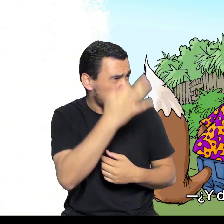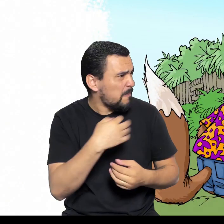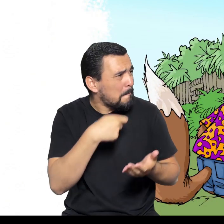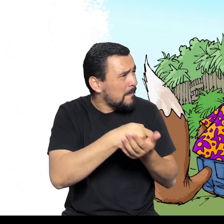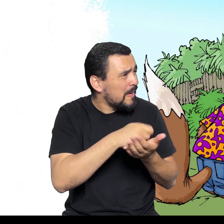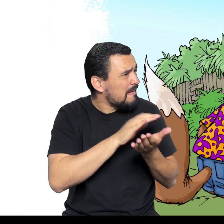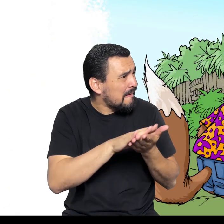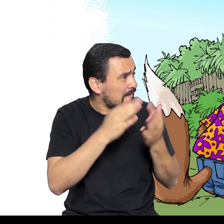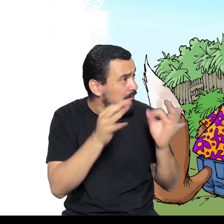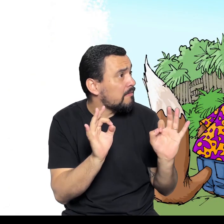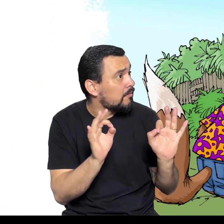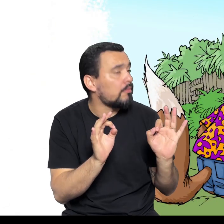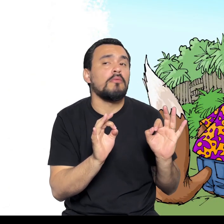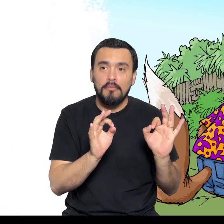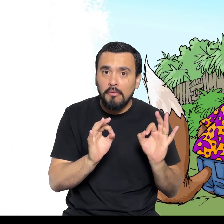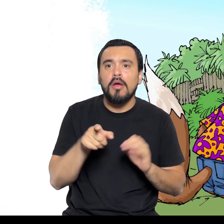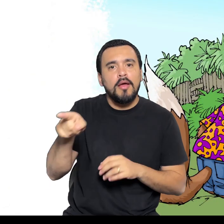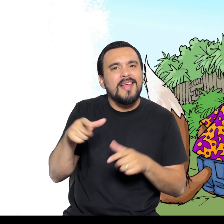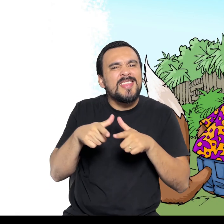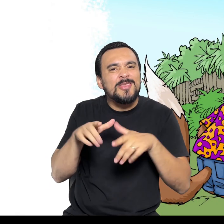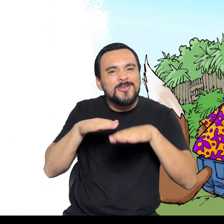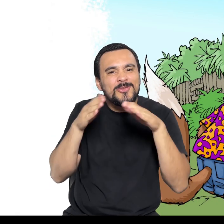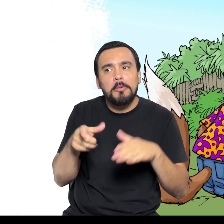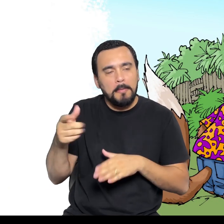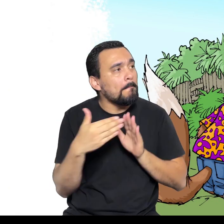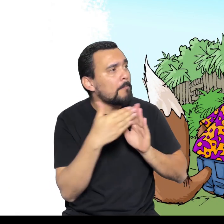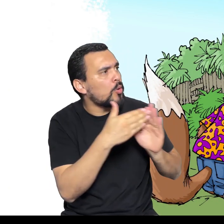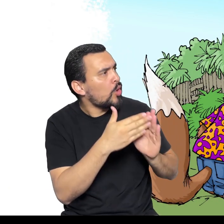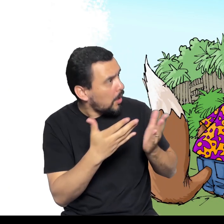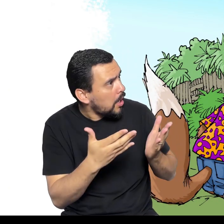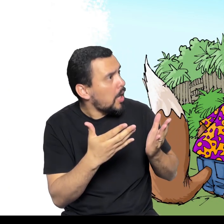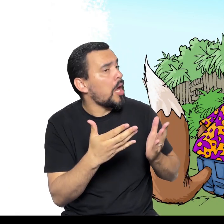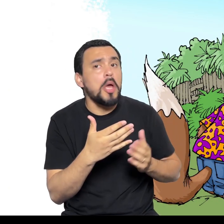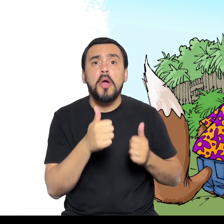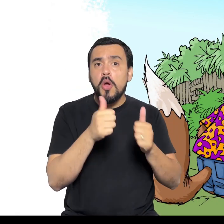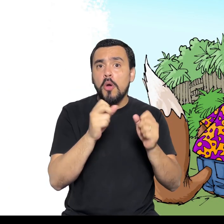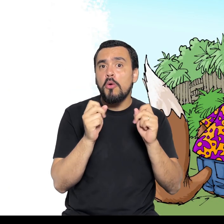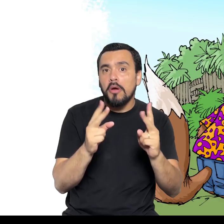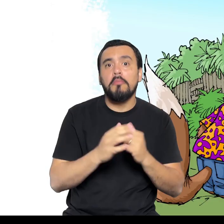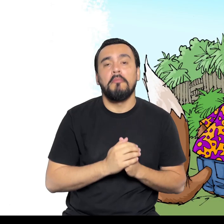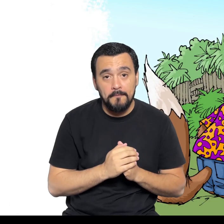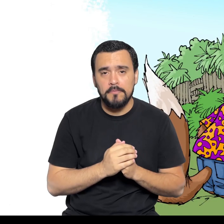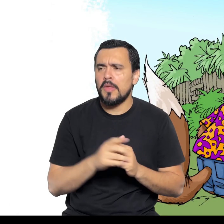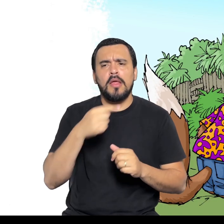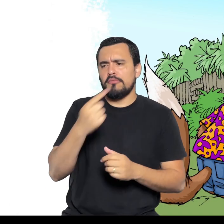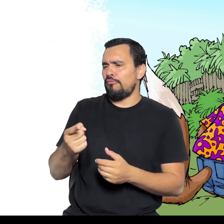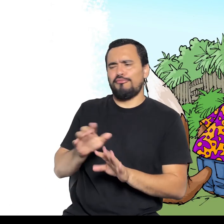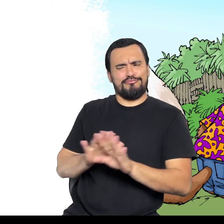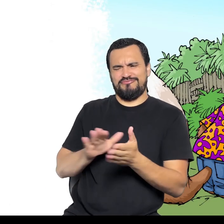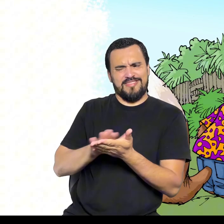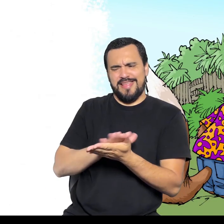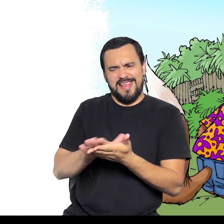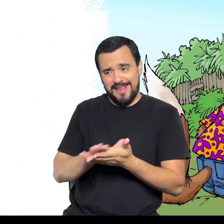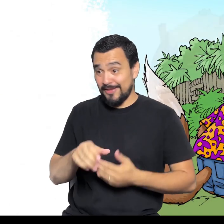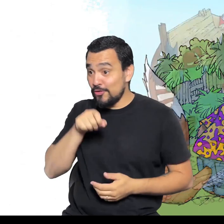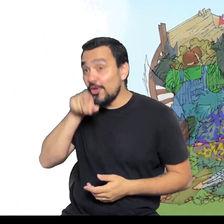pagar nada?, preguntó el señor Tatucarreta, experto en mudanzas y en Tetris. Nada de nada.